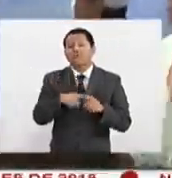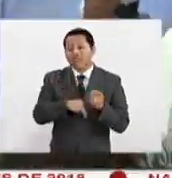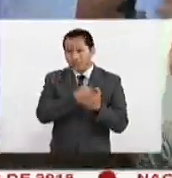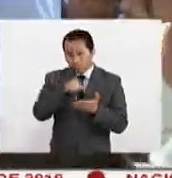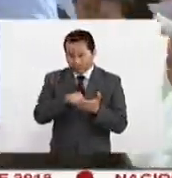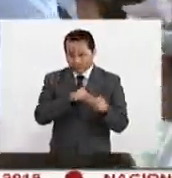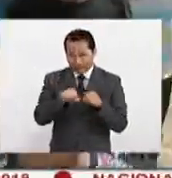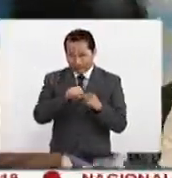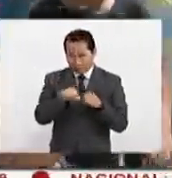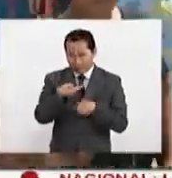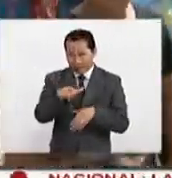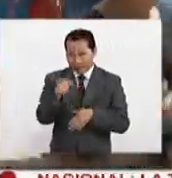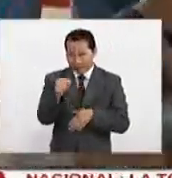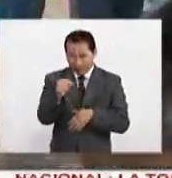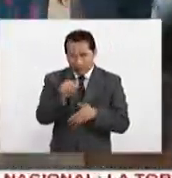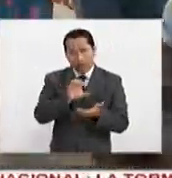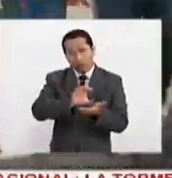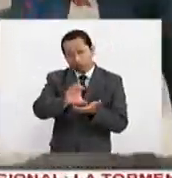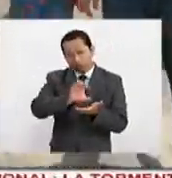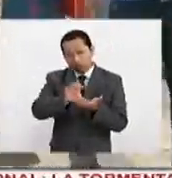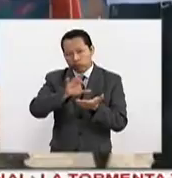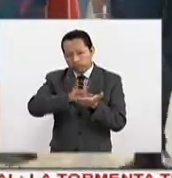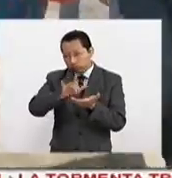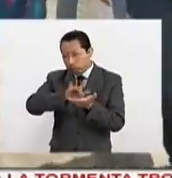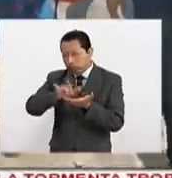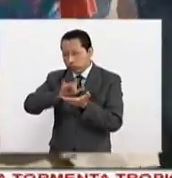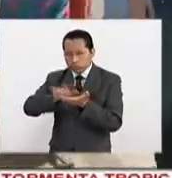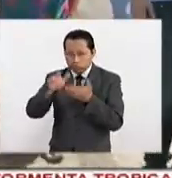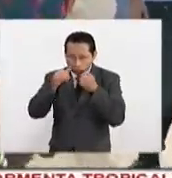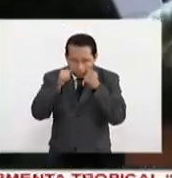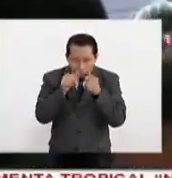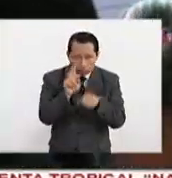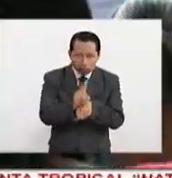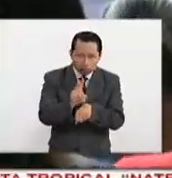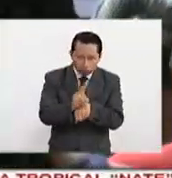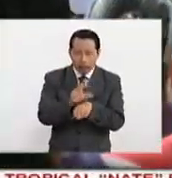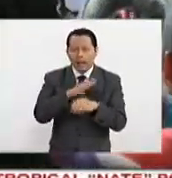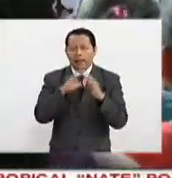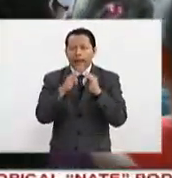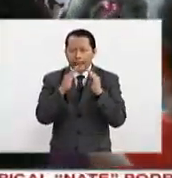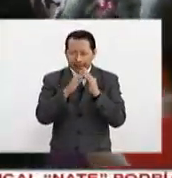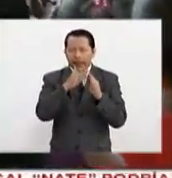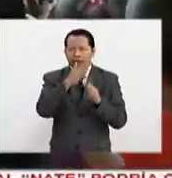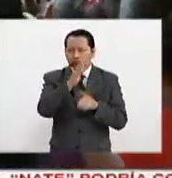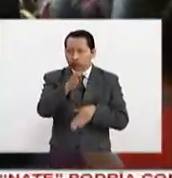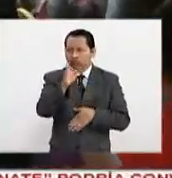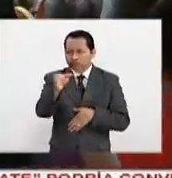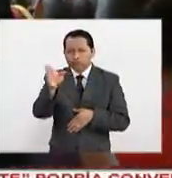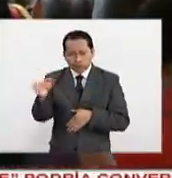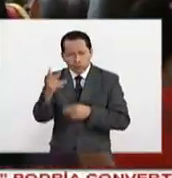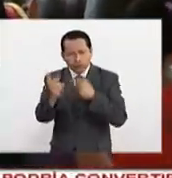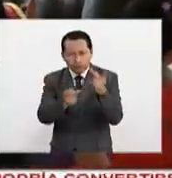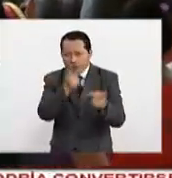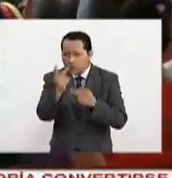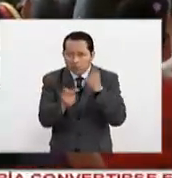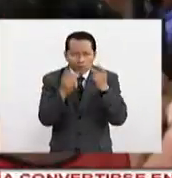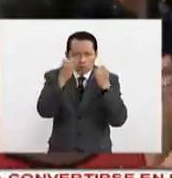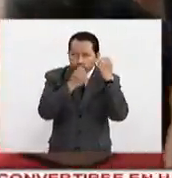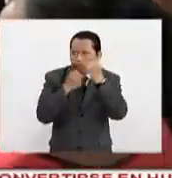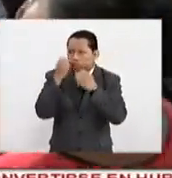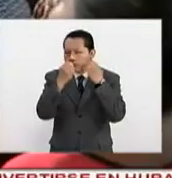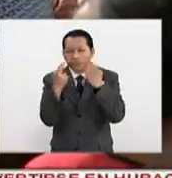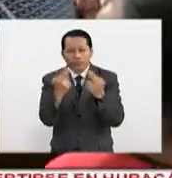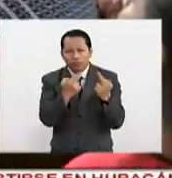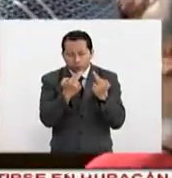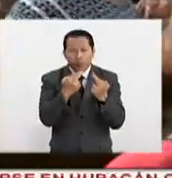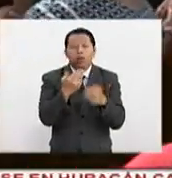del pasado 7 de septiembre. Aseguró que se realizó un censo casa por casa para verificar todas las afectaciones. También destacó